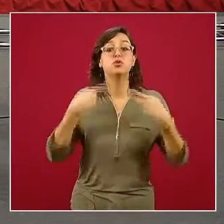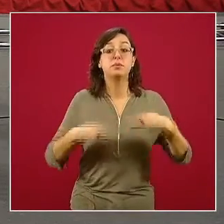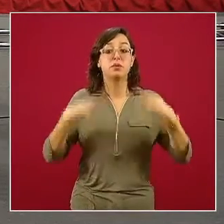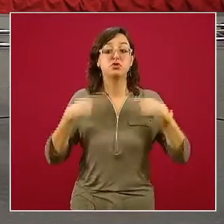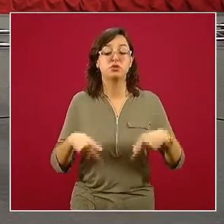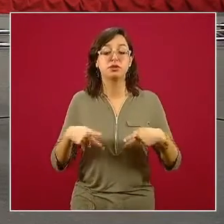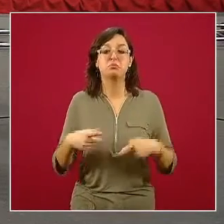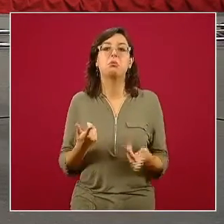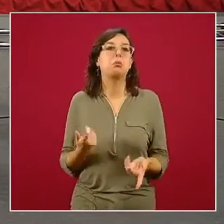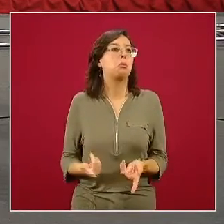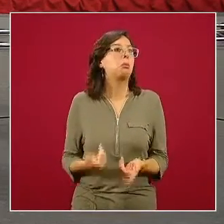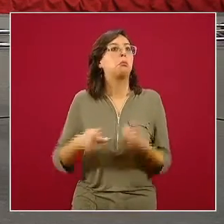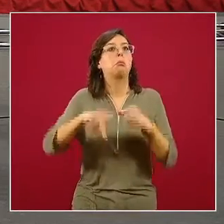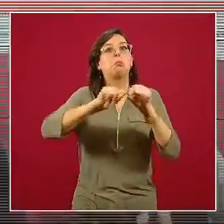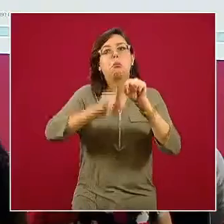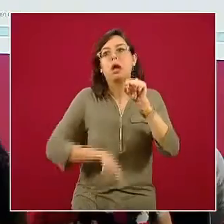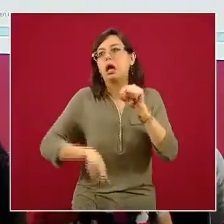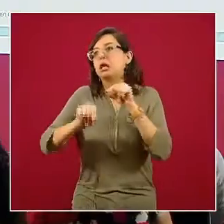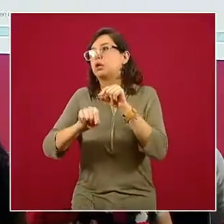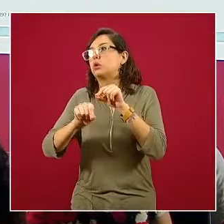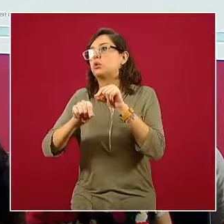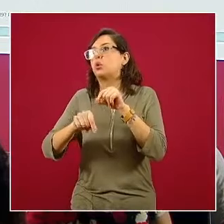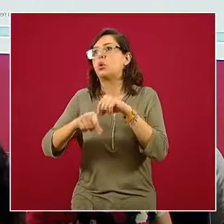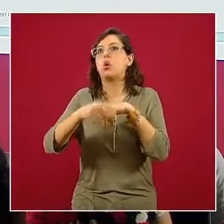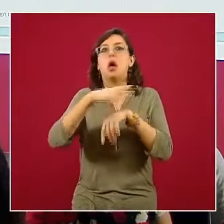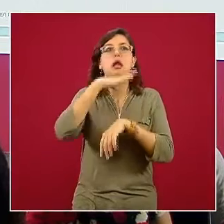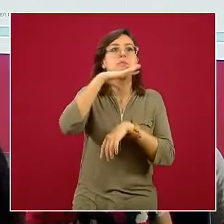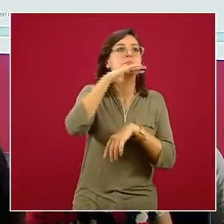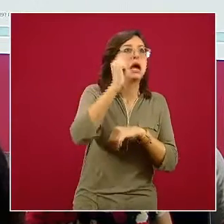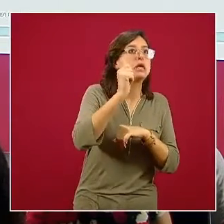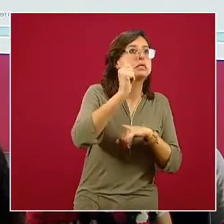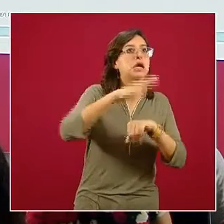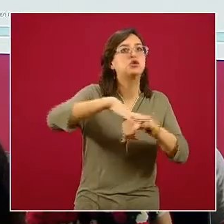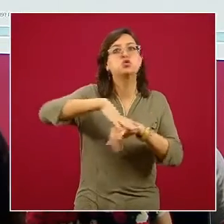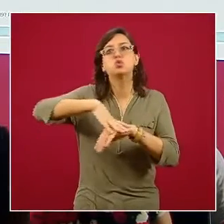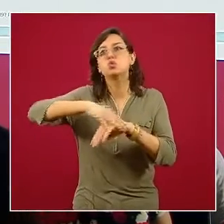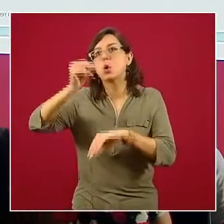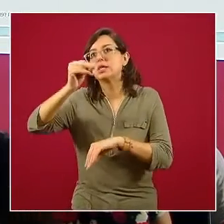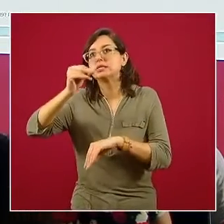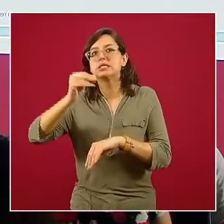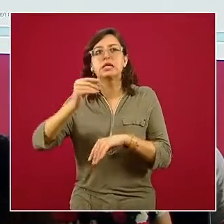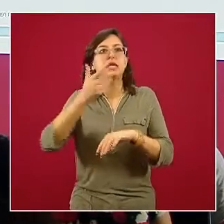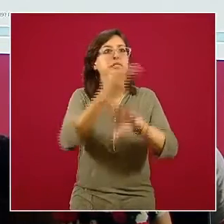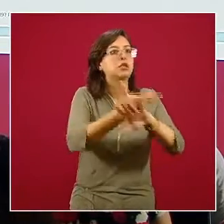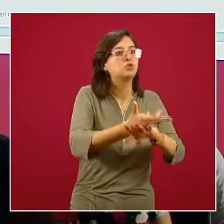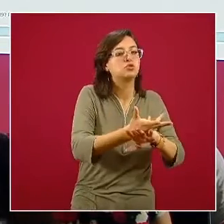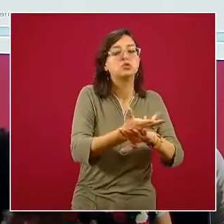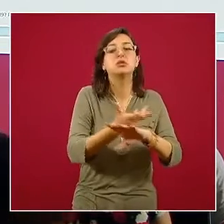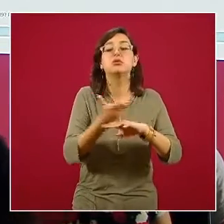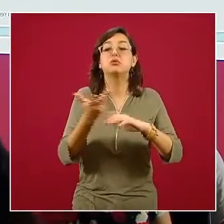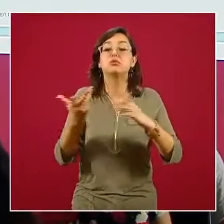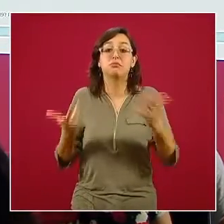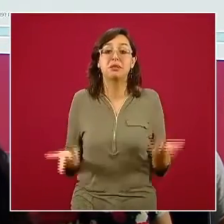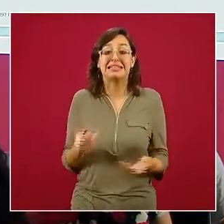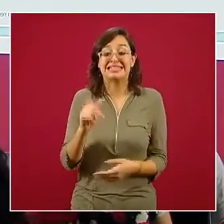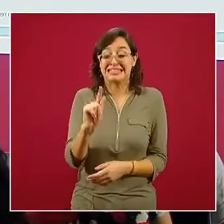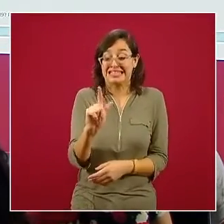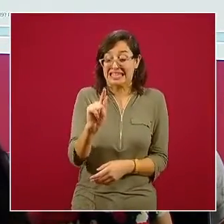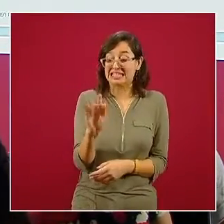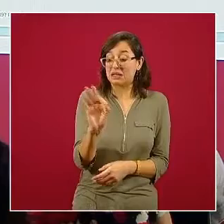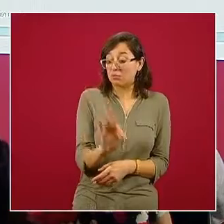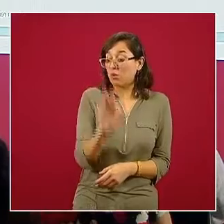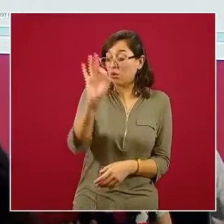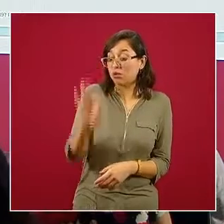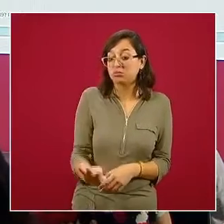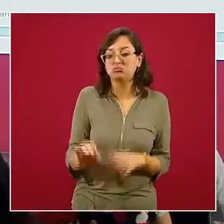Alemania, en Suecia, en Estados Unidos, para que el efecto de inmunidad de rebaño contribuyera